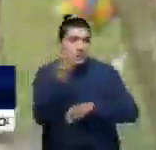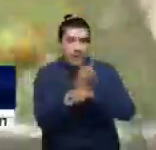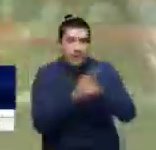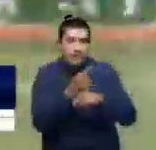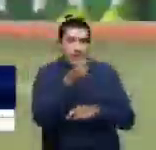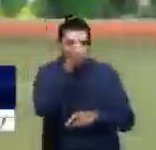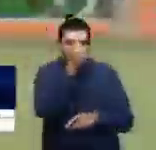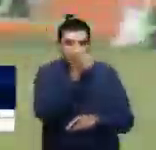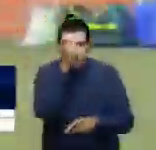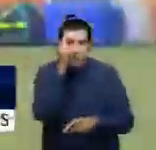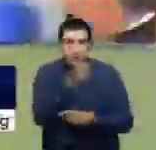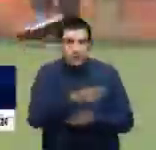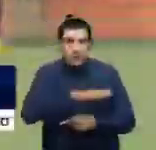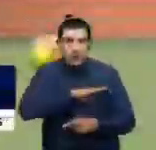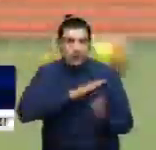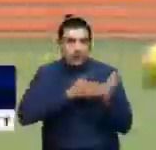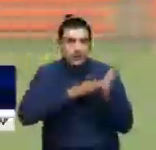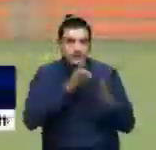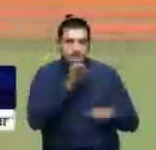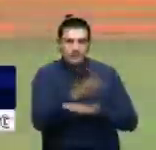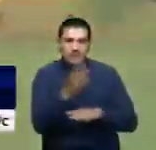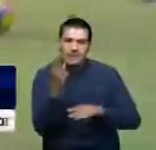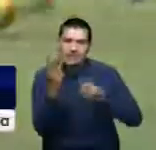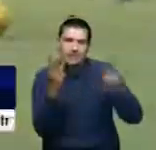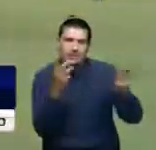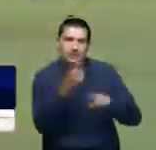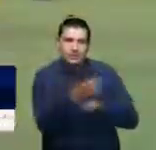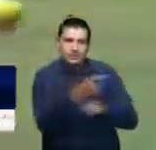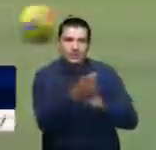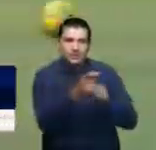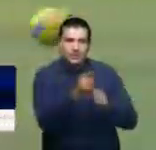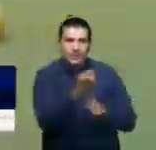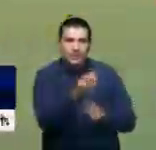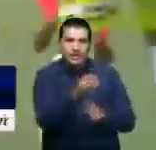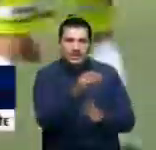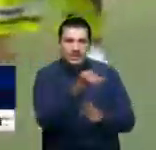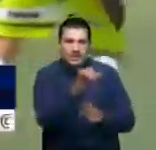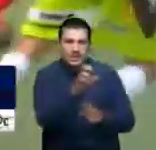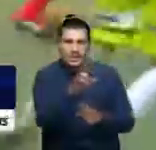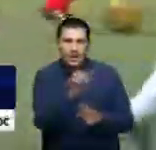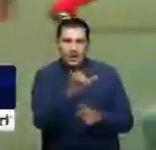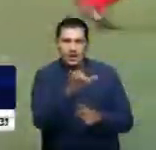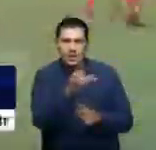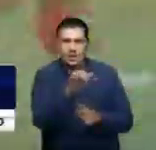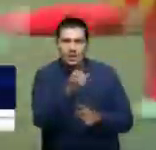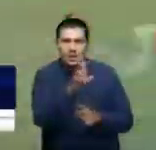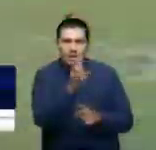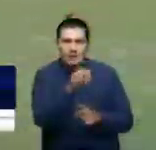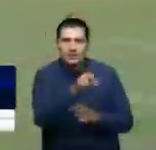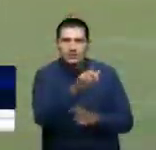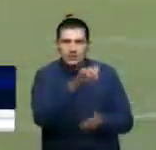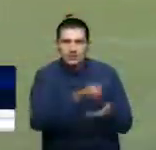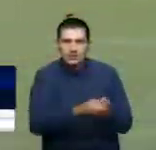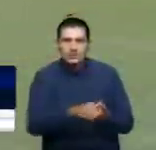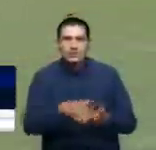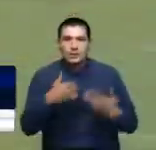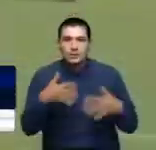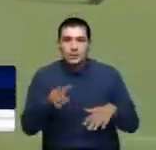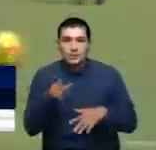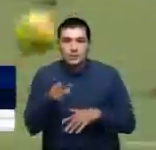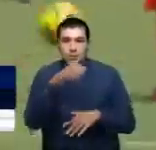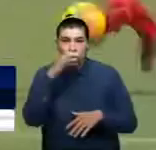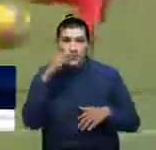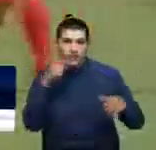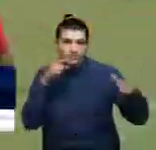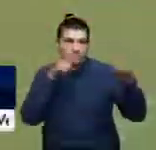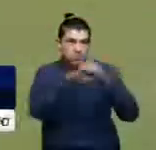Contracorriente, Alcaldía de Florida Blanca le ganó 3-2 a Financiera como Ultrasan. Leonardo Lázaro, ex Cúcuta Deportivo, anotó de tiro libre